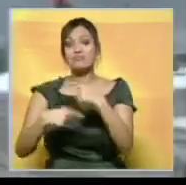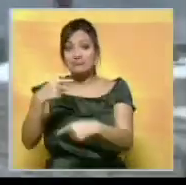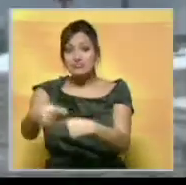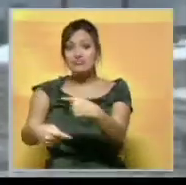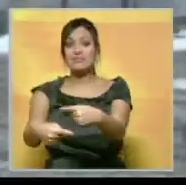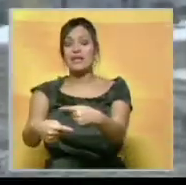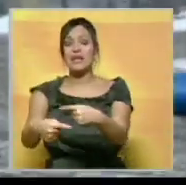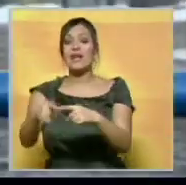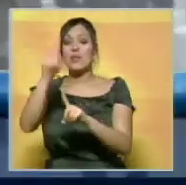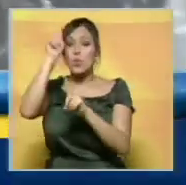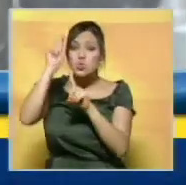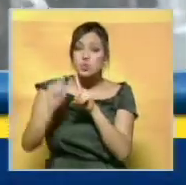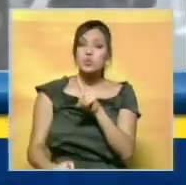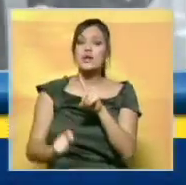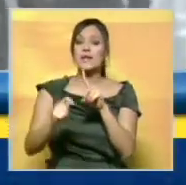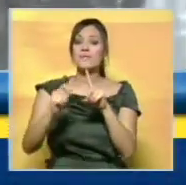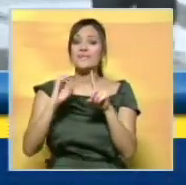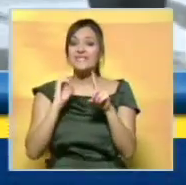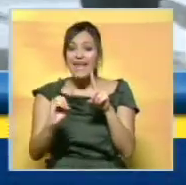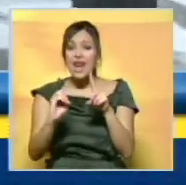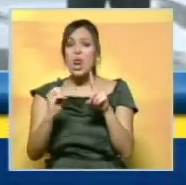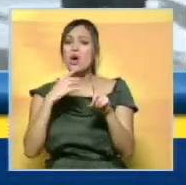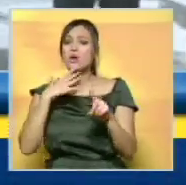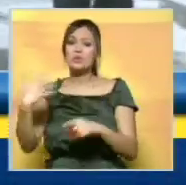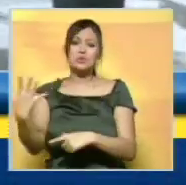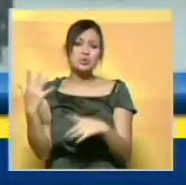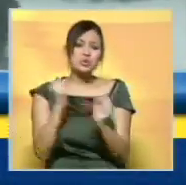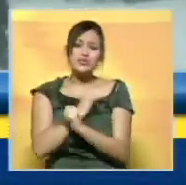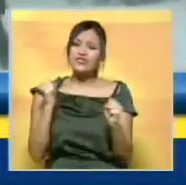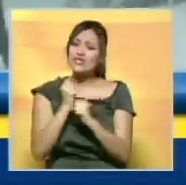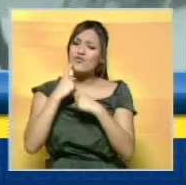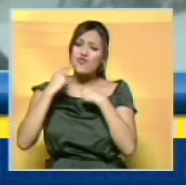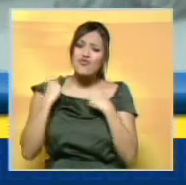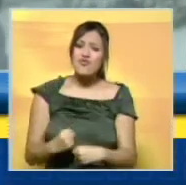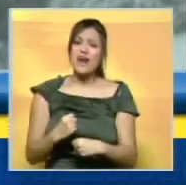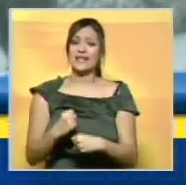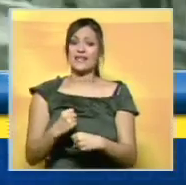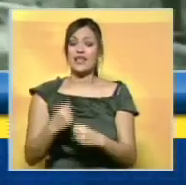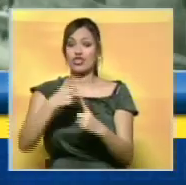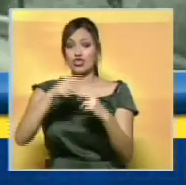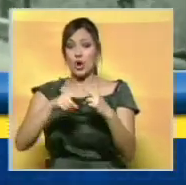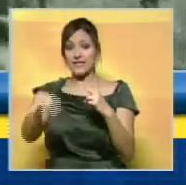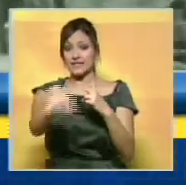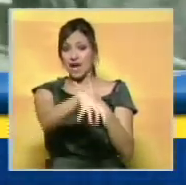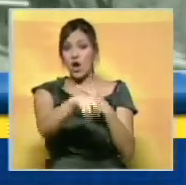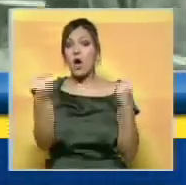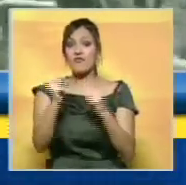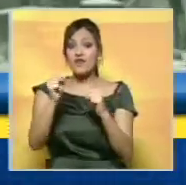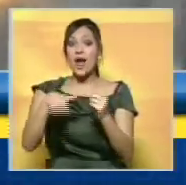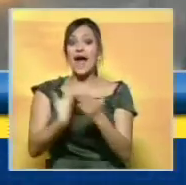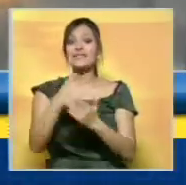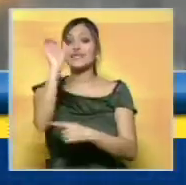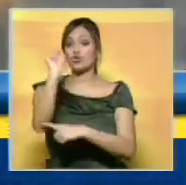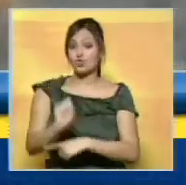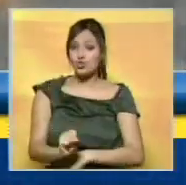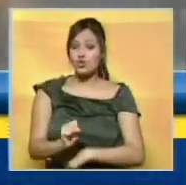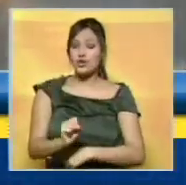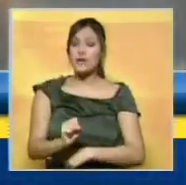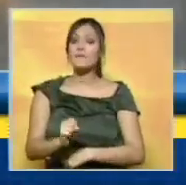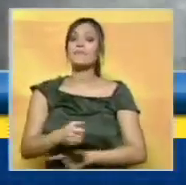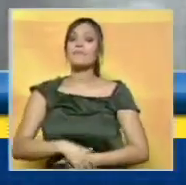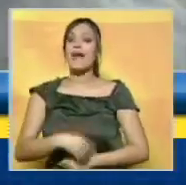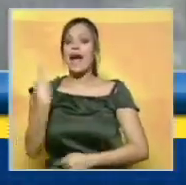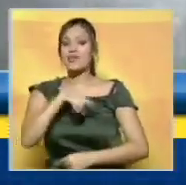Las temperaturas cayeron por debajo de cero en Dakota del Norte y Minnesota. Se prevé que la ola de frío llegue hasta el sur, en los estados